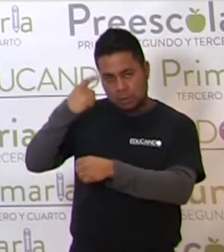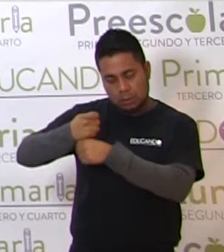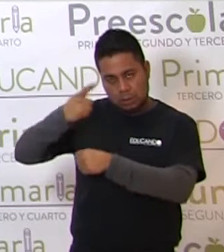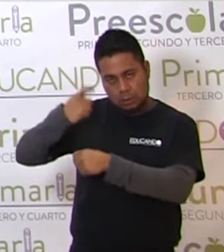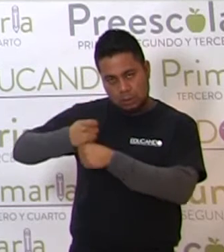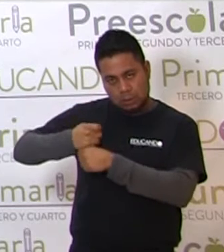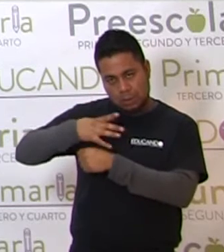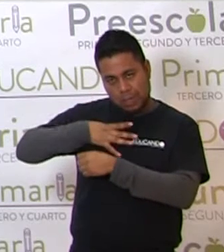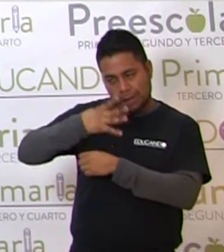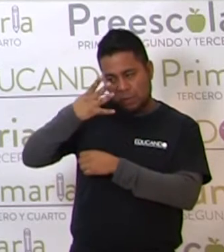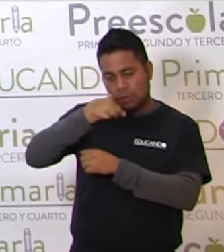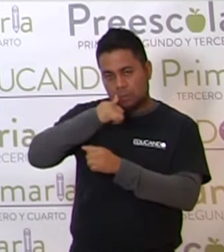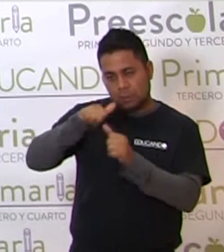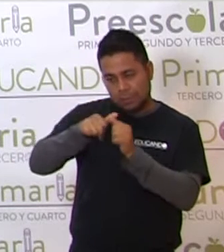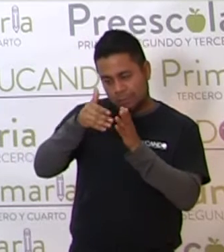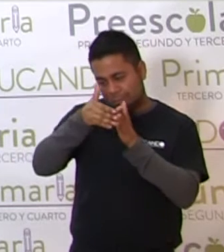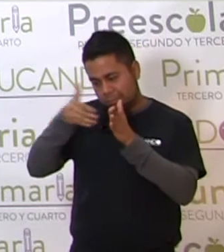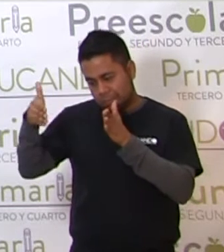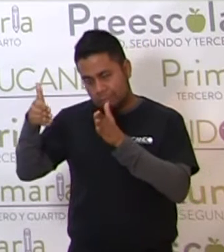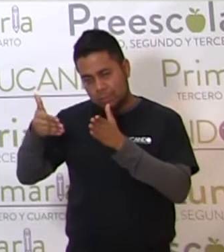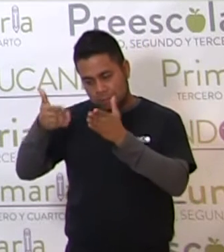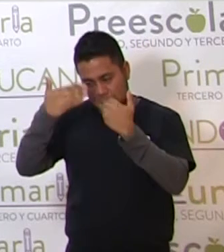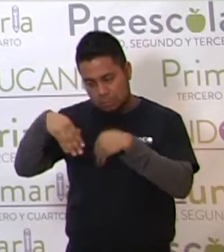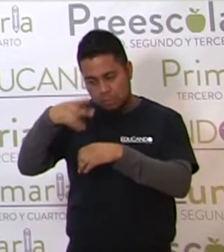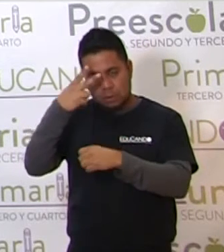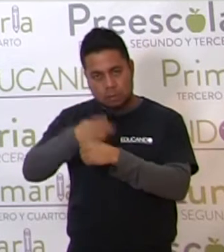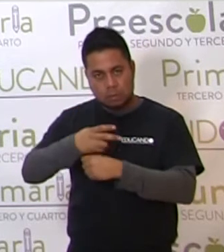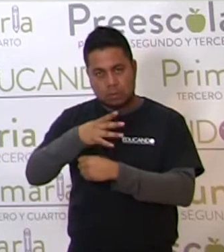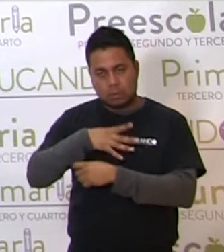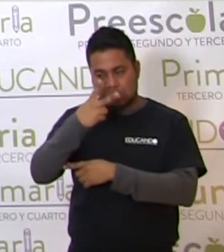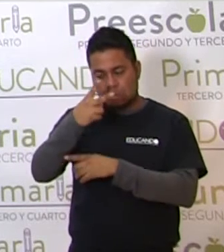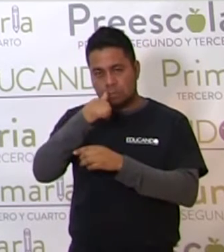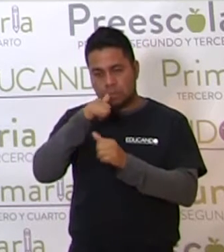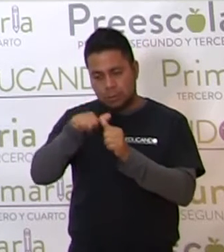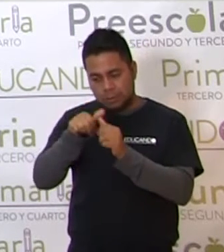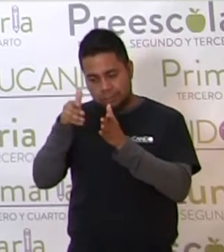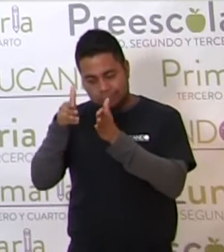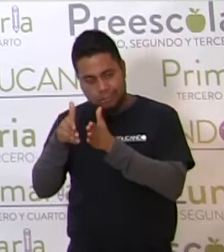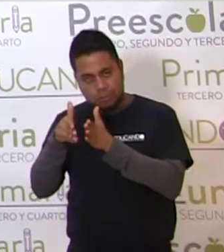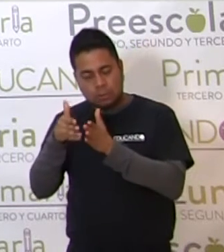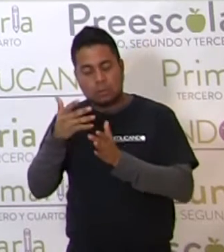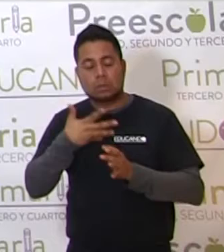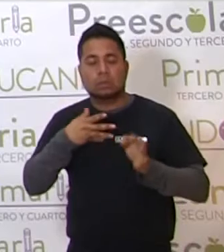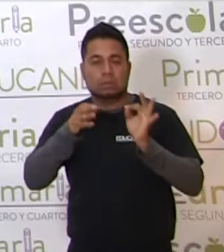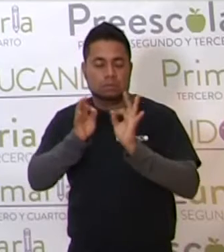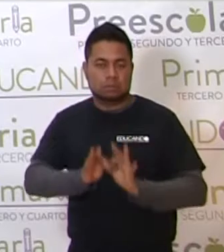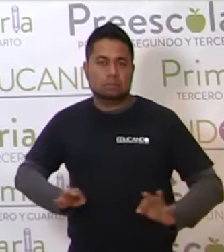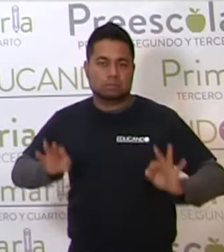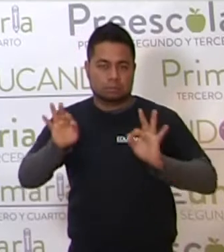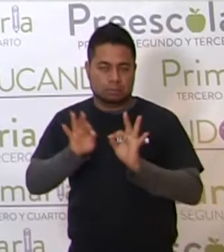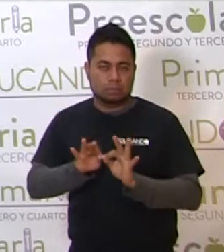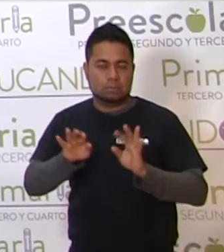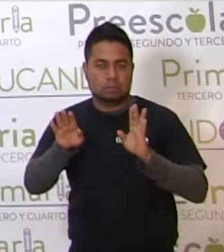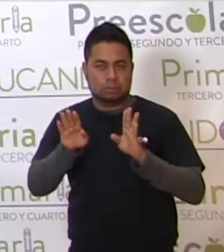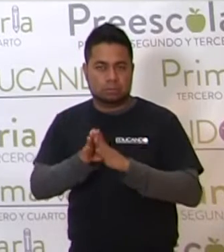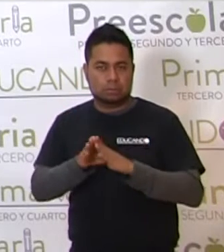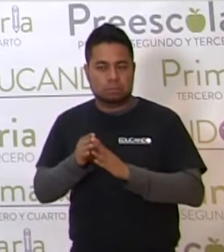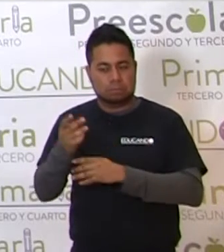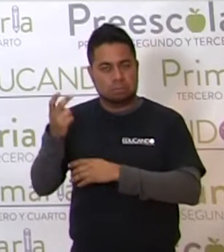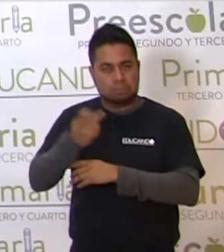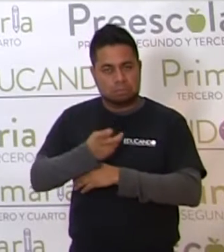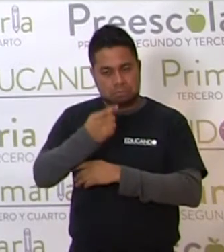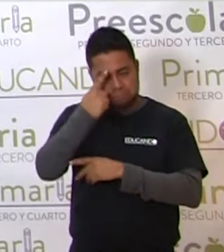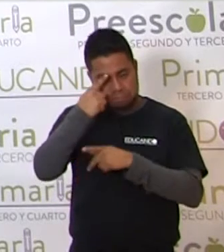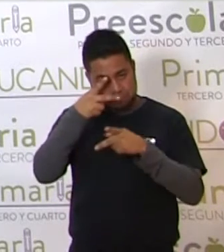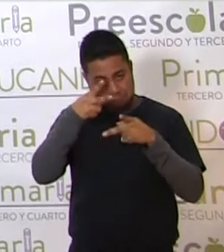primera son cuatro letras en la segunda son dos letras es muy importante que a partir de esta